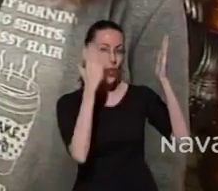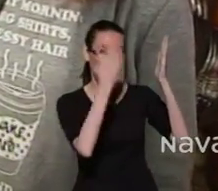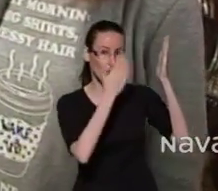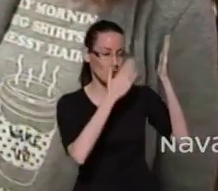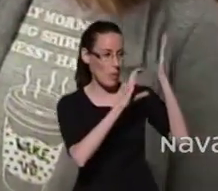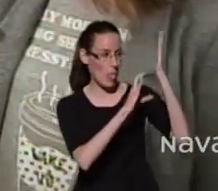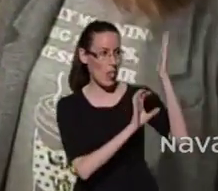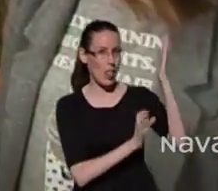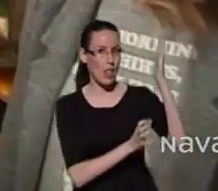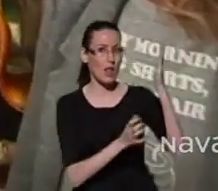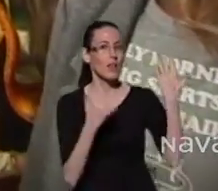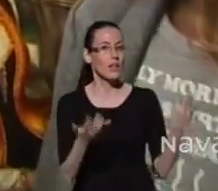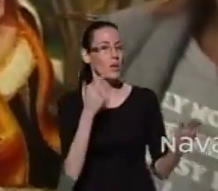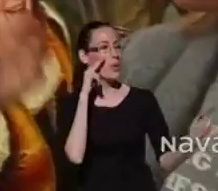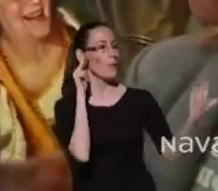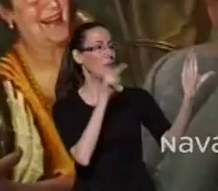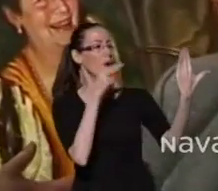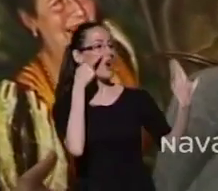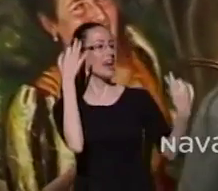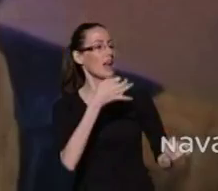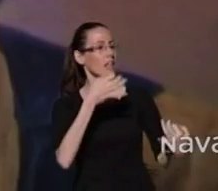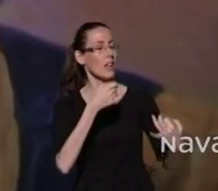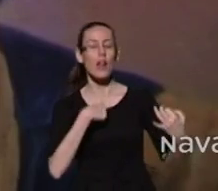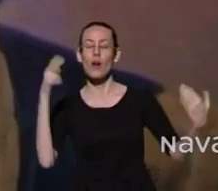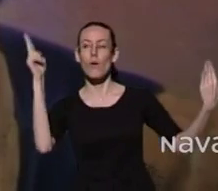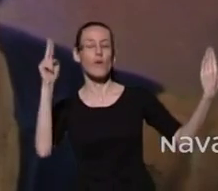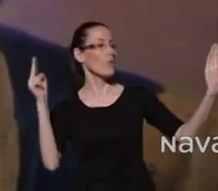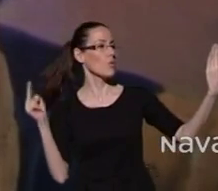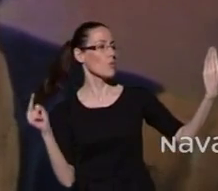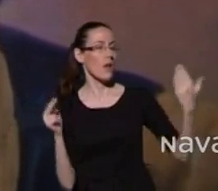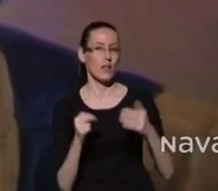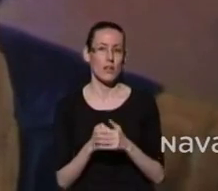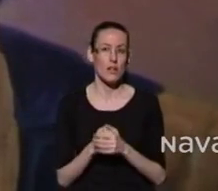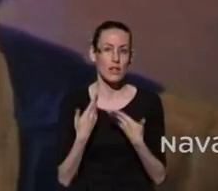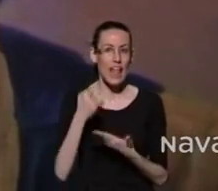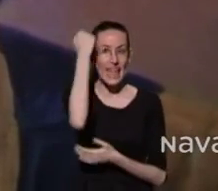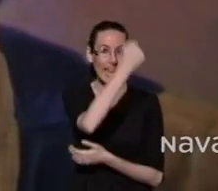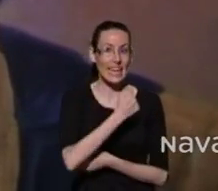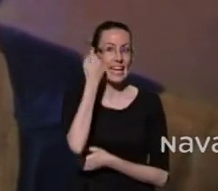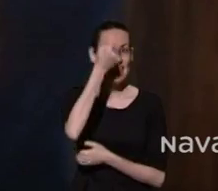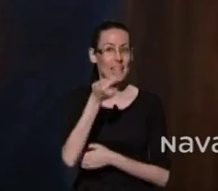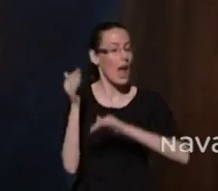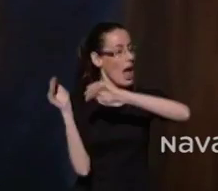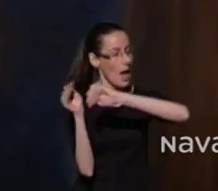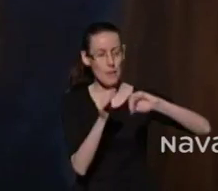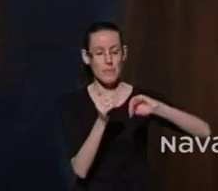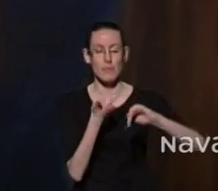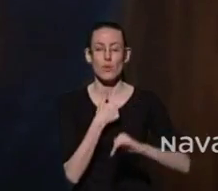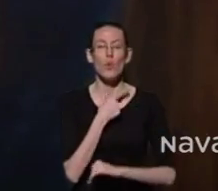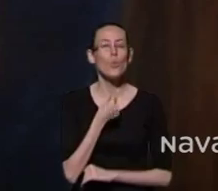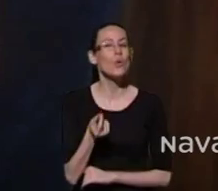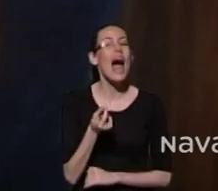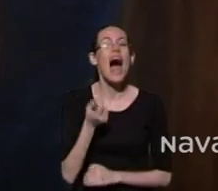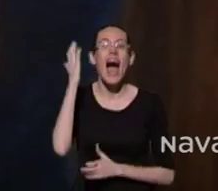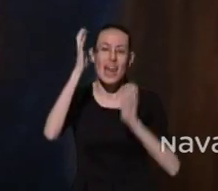viendo siempre en la realidad, es cuando hago el cuadro. Sí, aparte de hacer los retratos, lo que intento es, me gustan mucho los